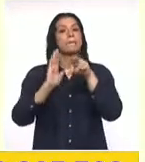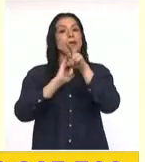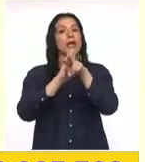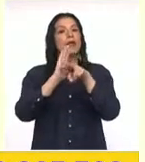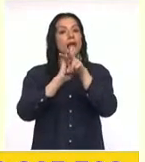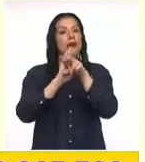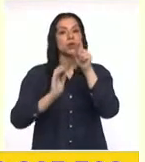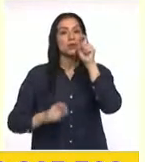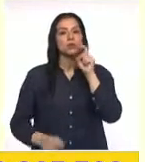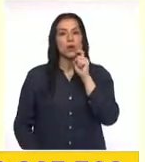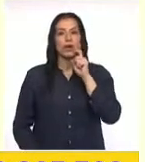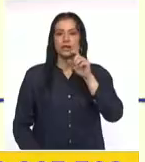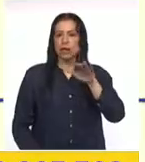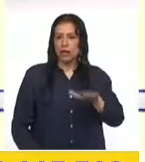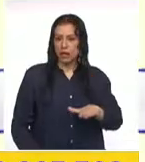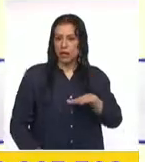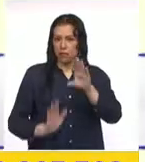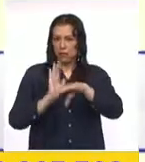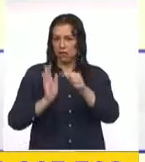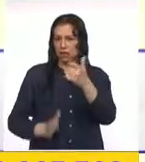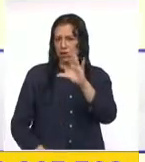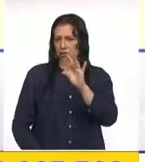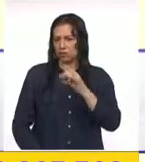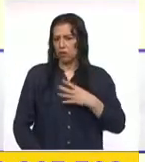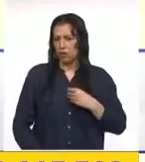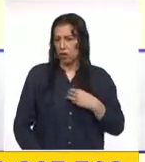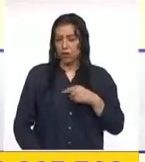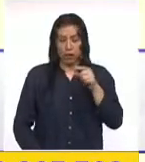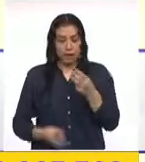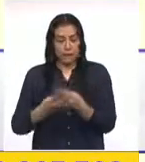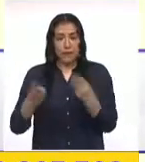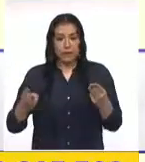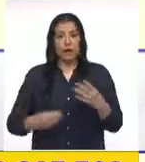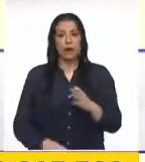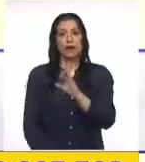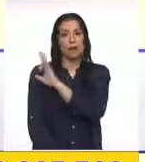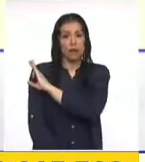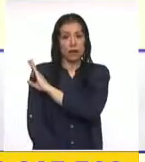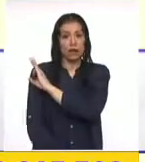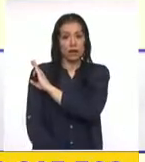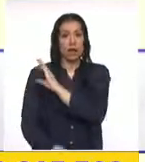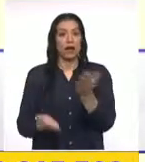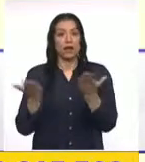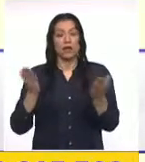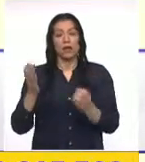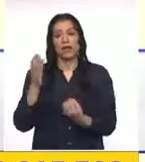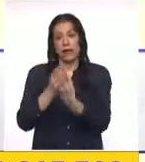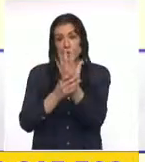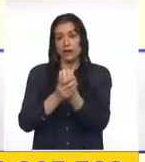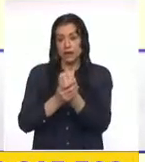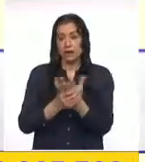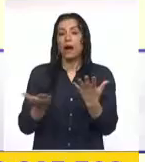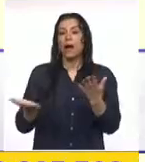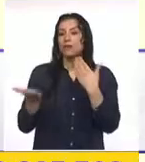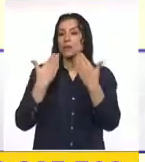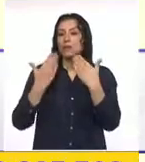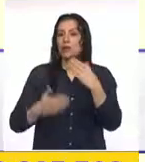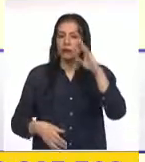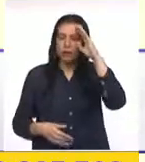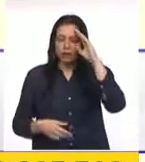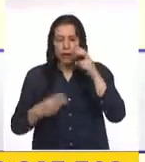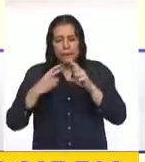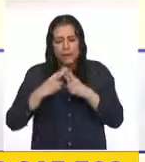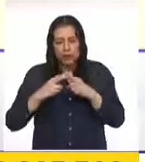¿no? Con este material, con estos elementos de convicción, el Ministerio Público de Arequipa, en coordinación con la policía, inició una